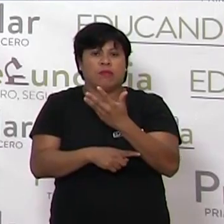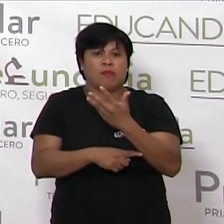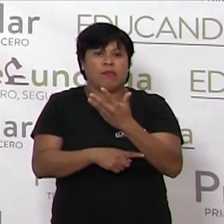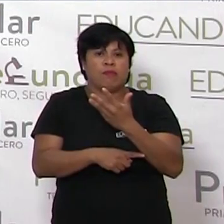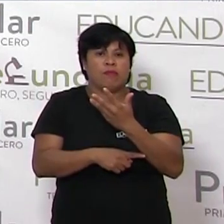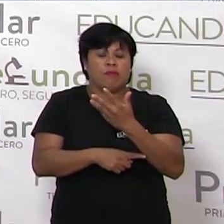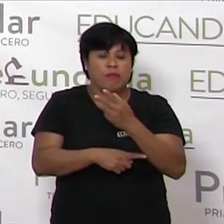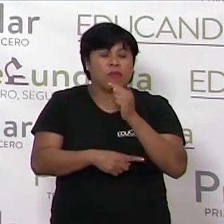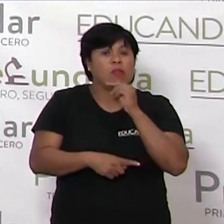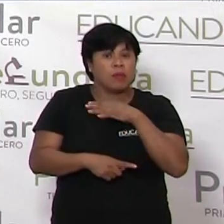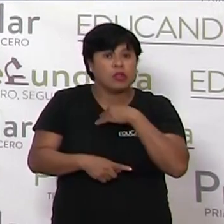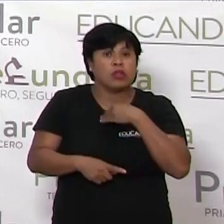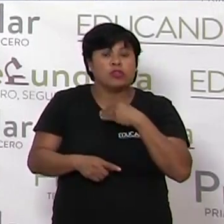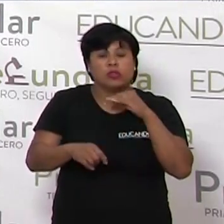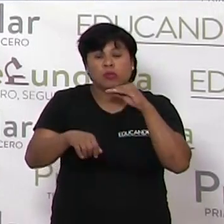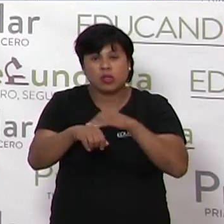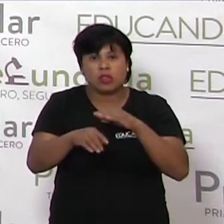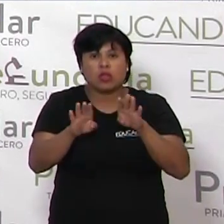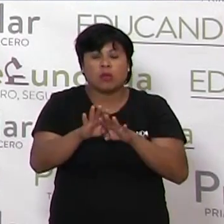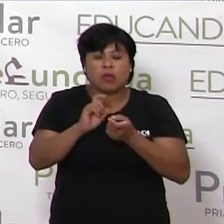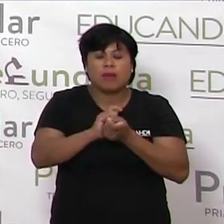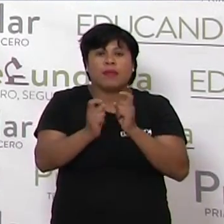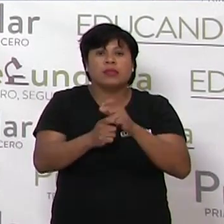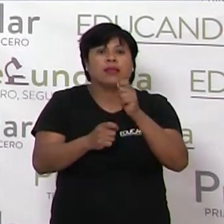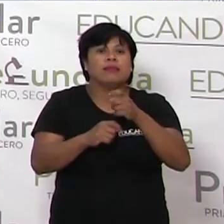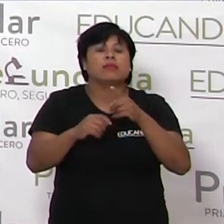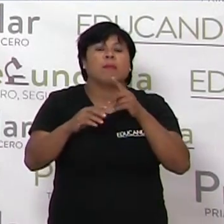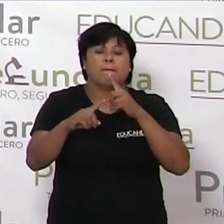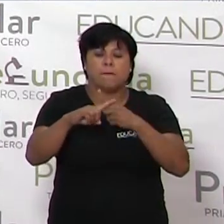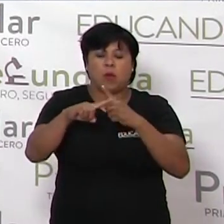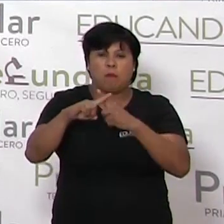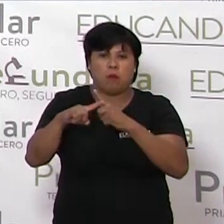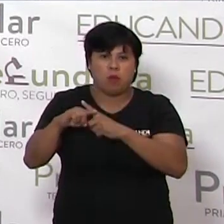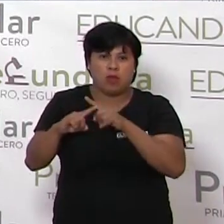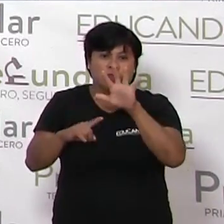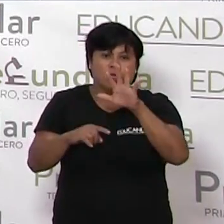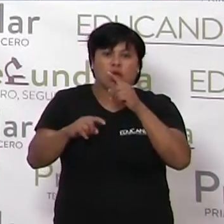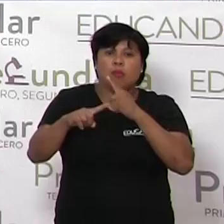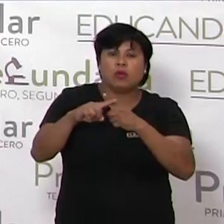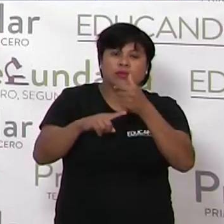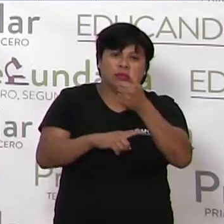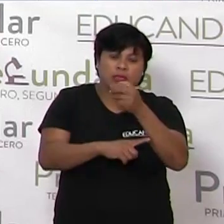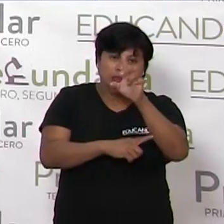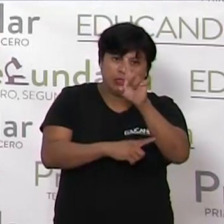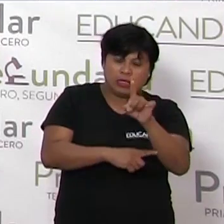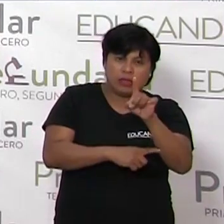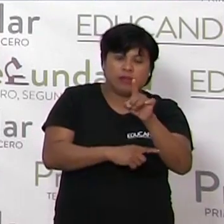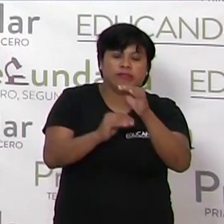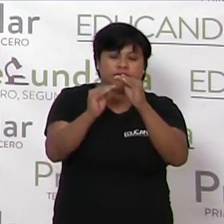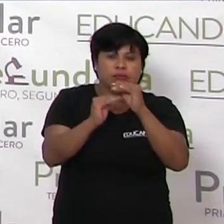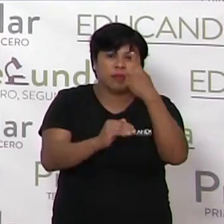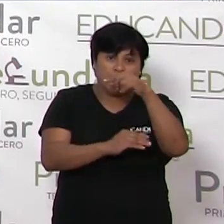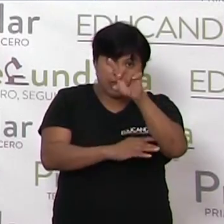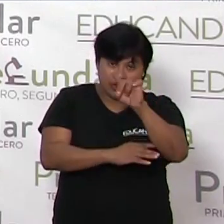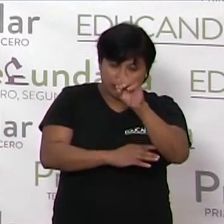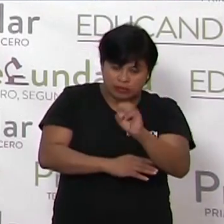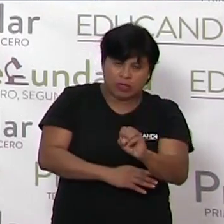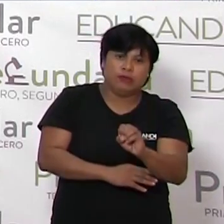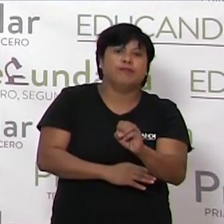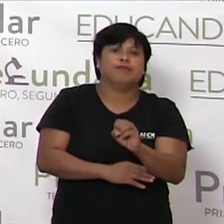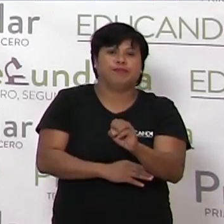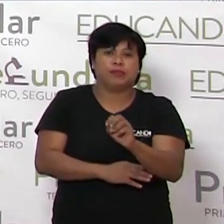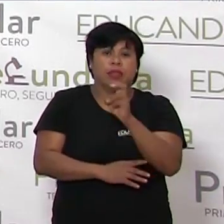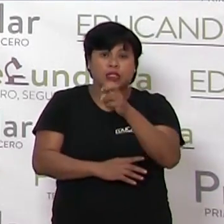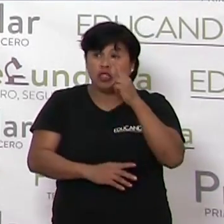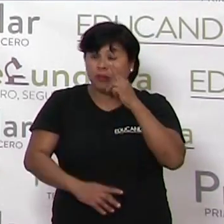5. Estoy aplicando también lo que es el algoritmo inverso, que es la multiplicación. 5 por 6 son 30, para 30 es